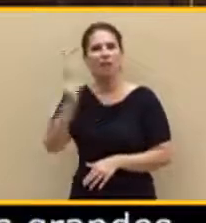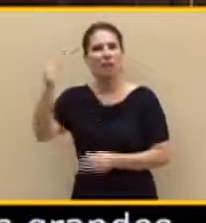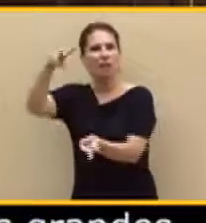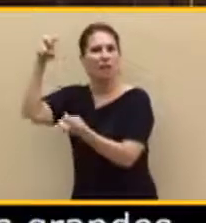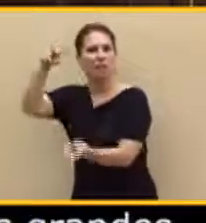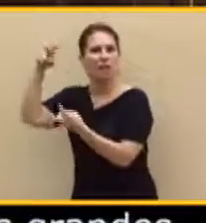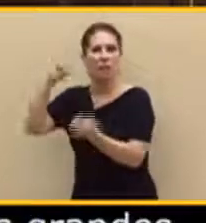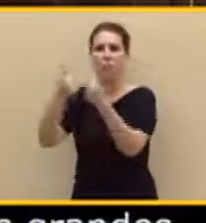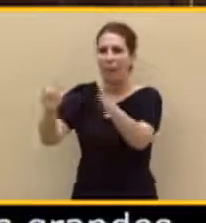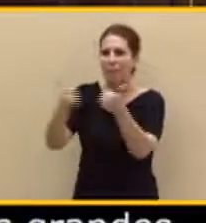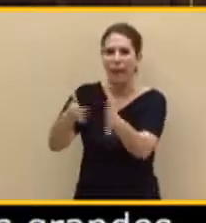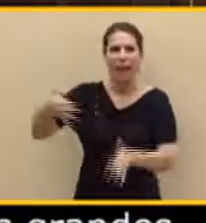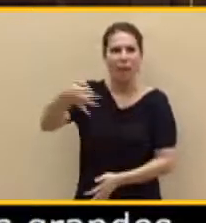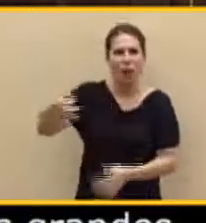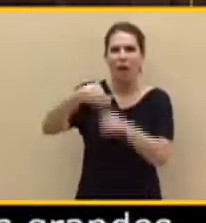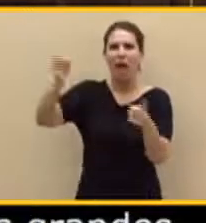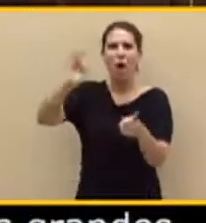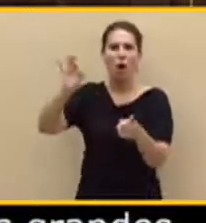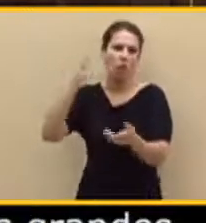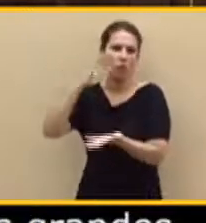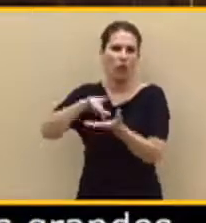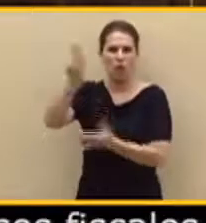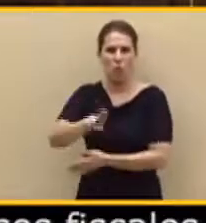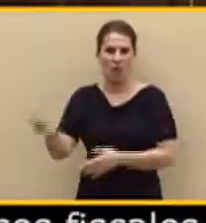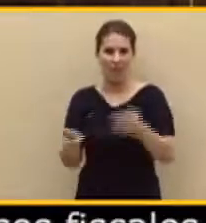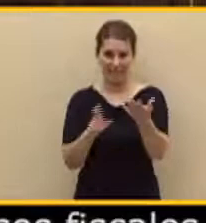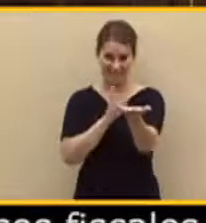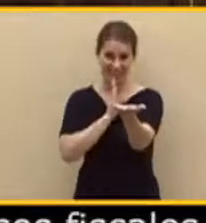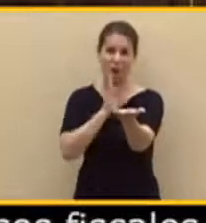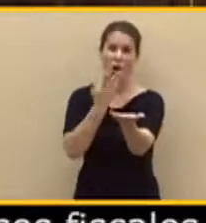en Andorra o en Suiza, en esos sitios que ustedes conocen tanto.